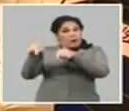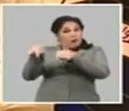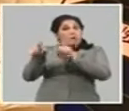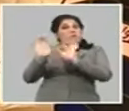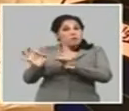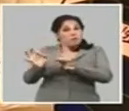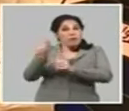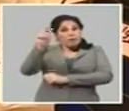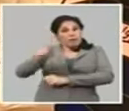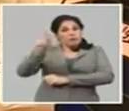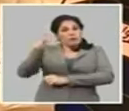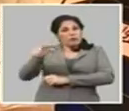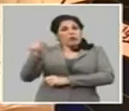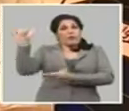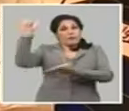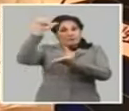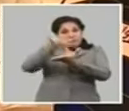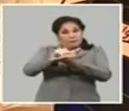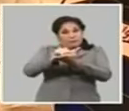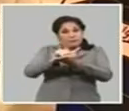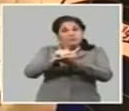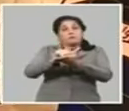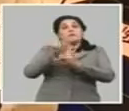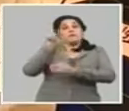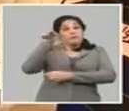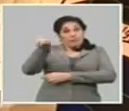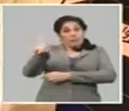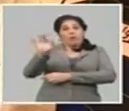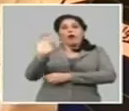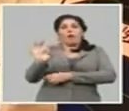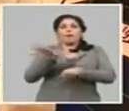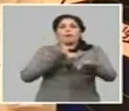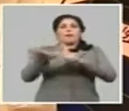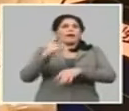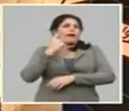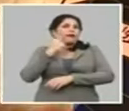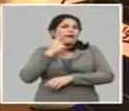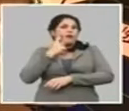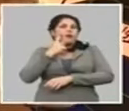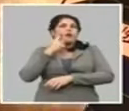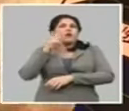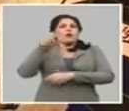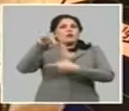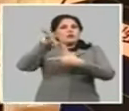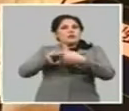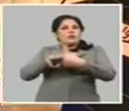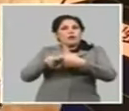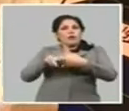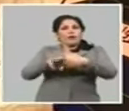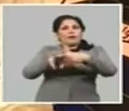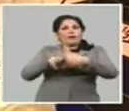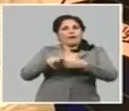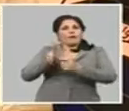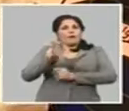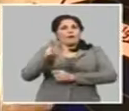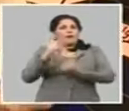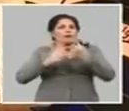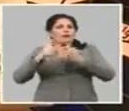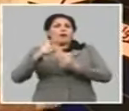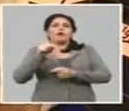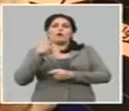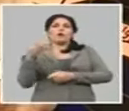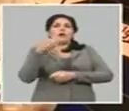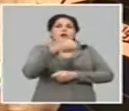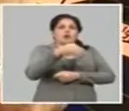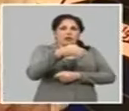estas personas que están ingresando el país vamos a preparar estomatólogo con sillones móviles pues si se presenta alguna emergencia también hacerlo yo creo que esto